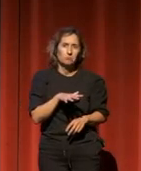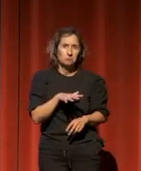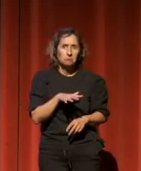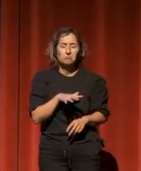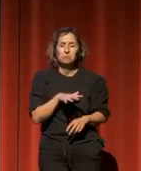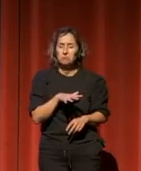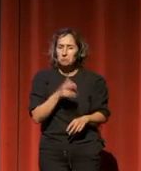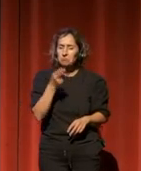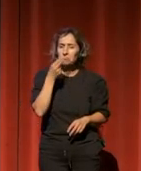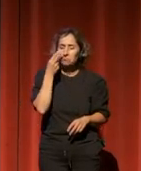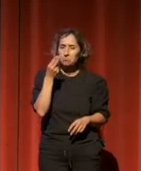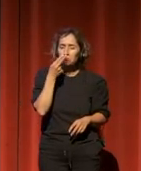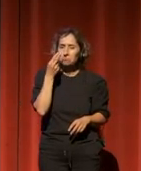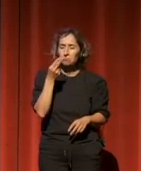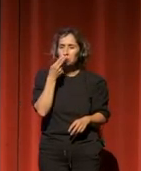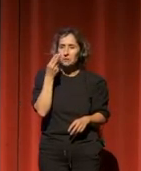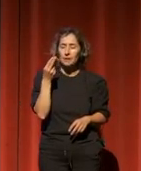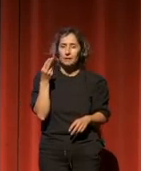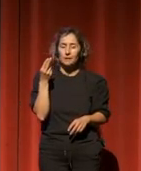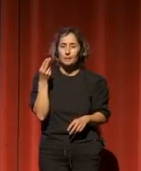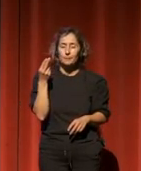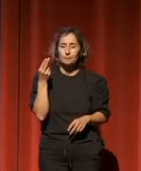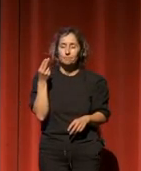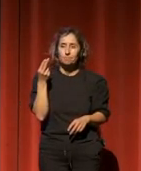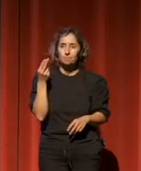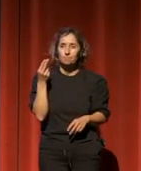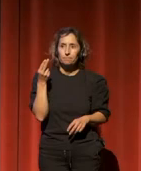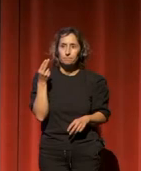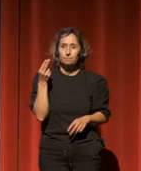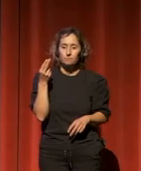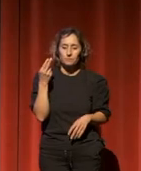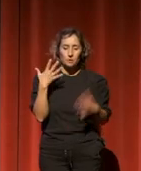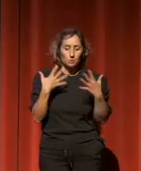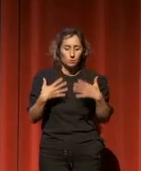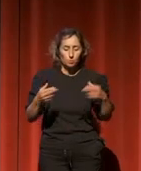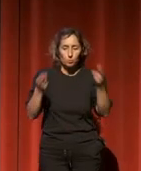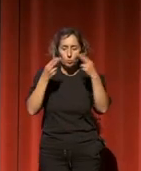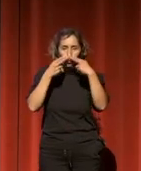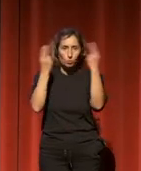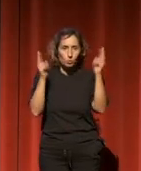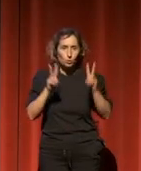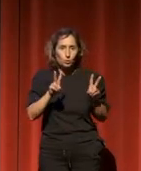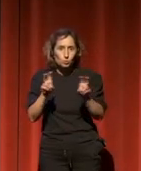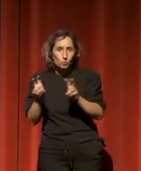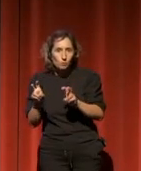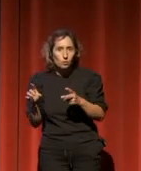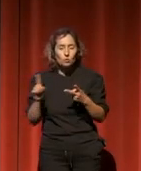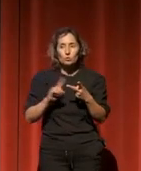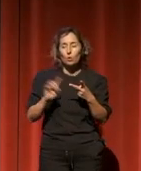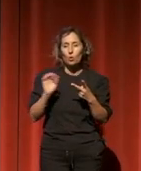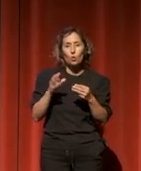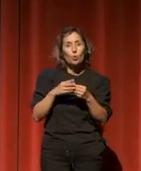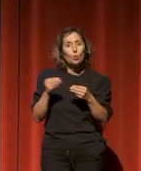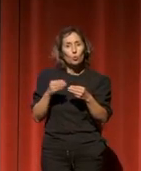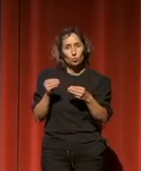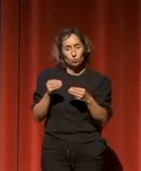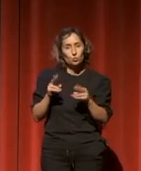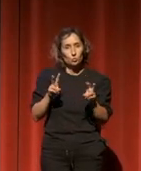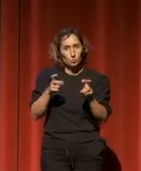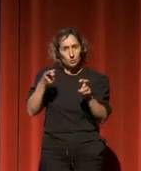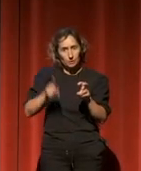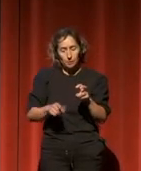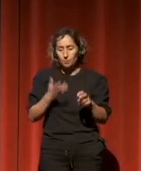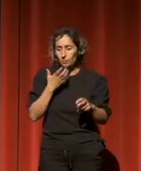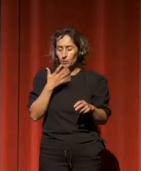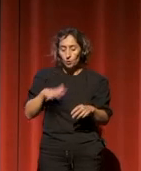interesantes y que eh se abren a a nuevos públicos o a o a nuevos usos un ejemplo bien conocido es la la zona